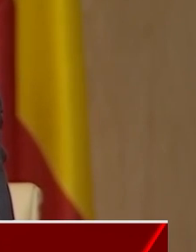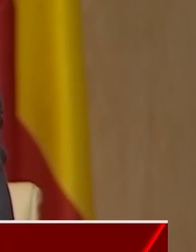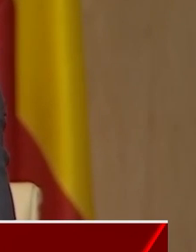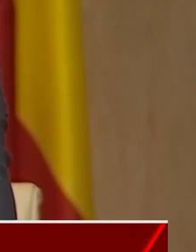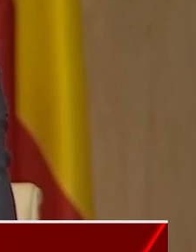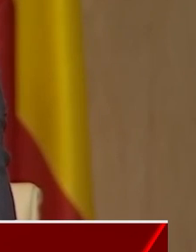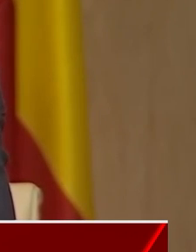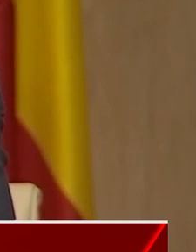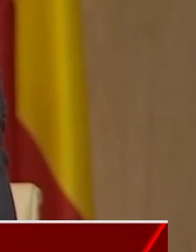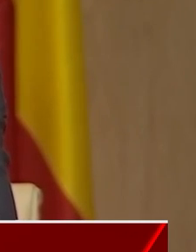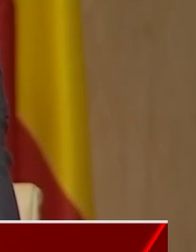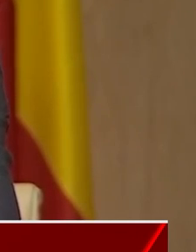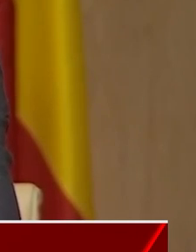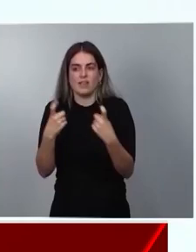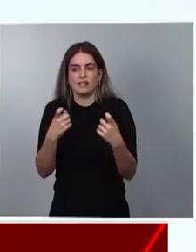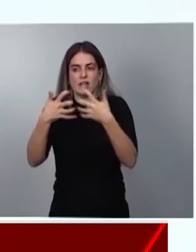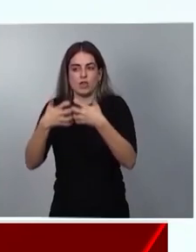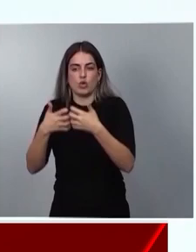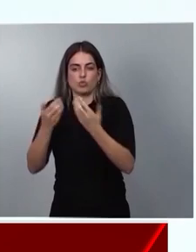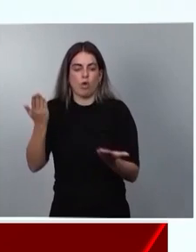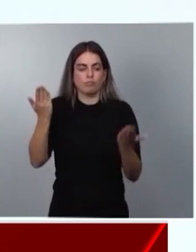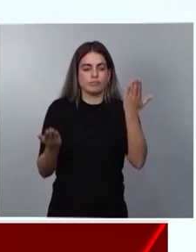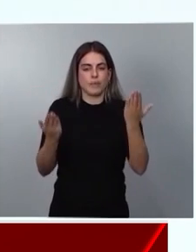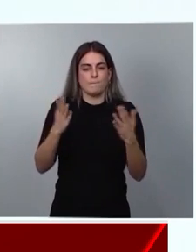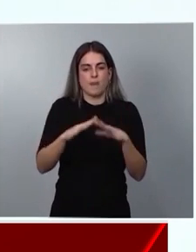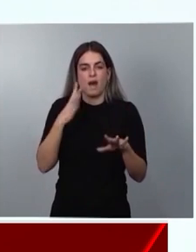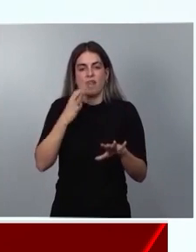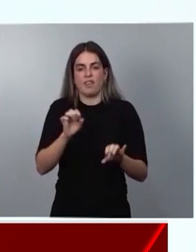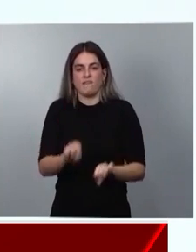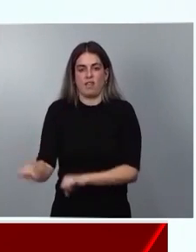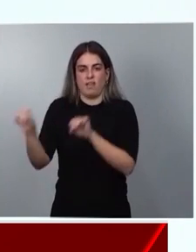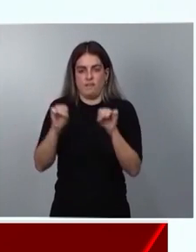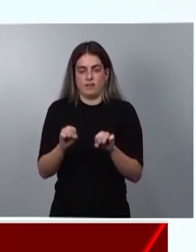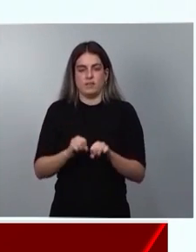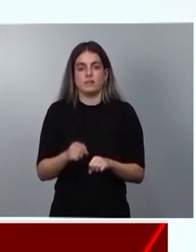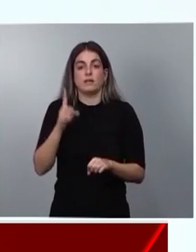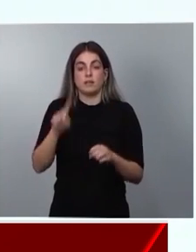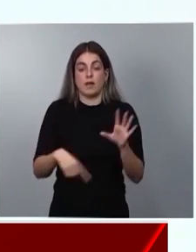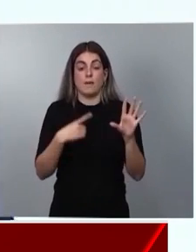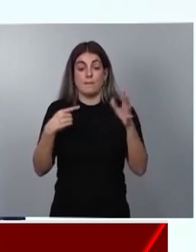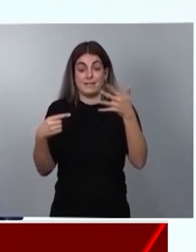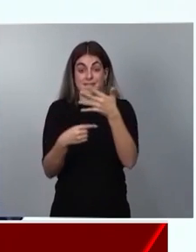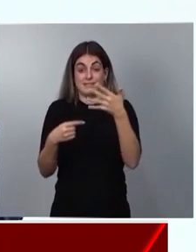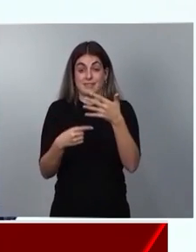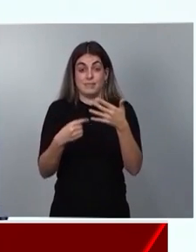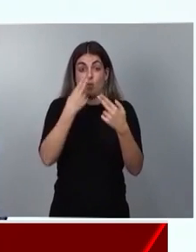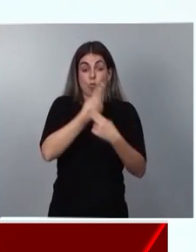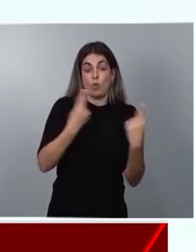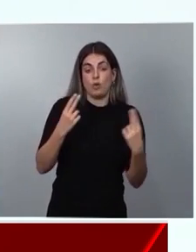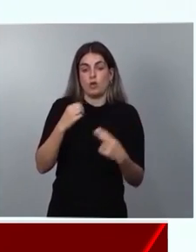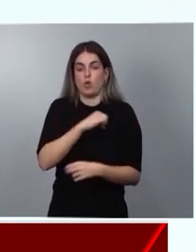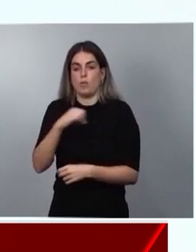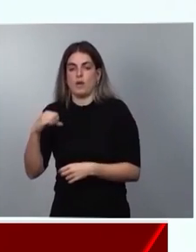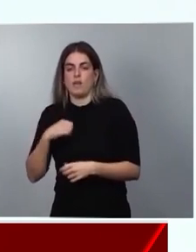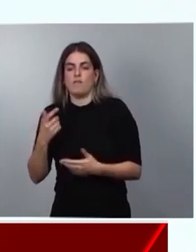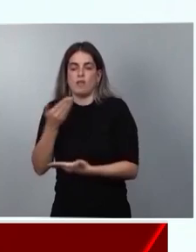democrático y el Estado constitucional del 78, así como las instituciones, empezando por la jefatura del Estado.